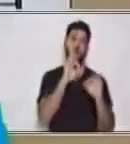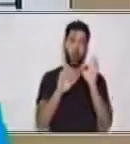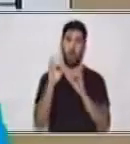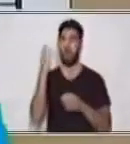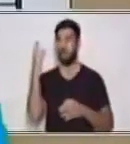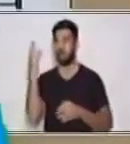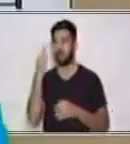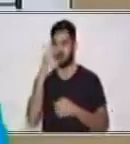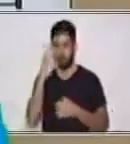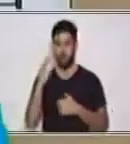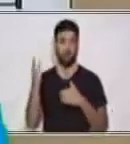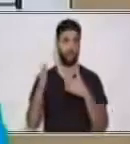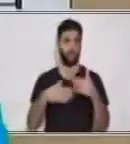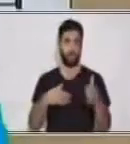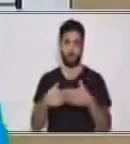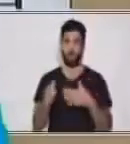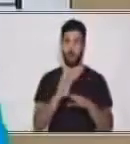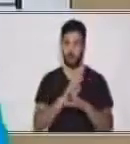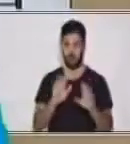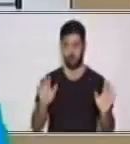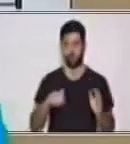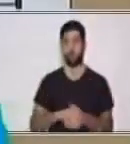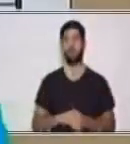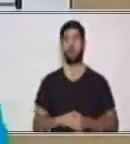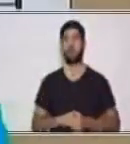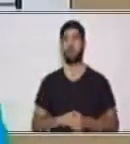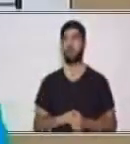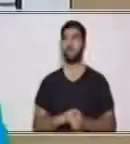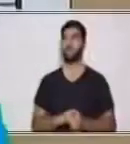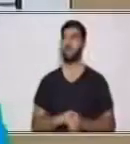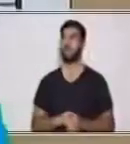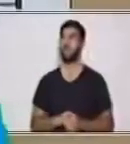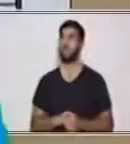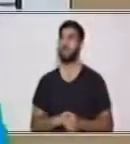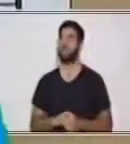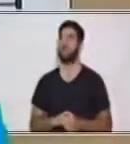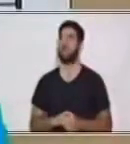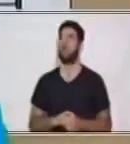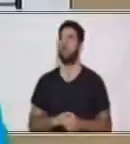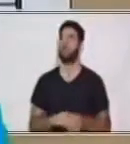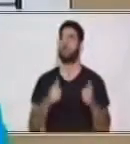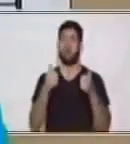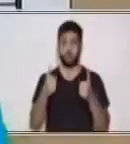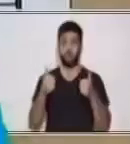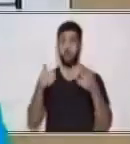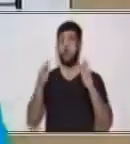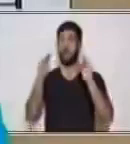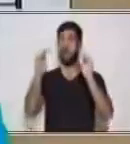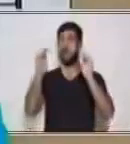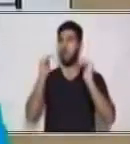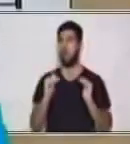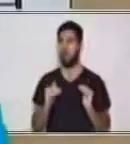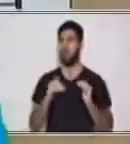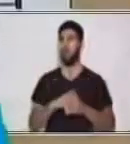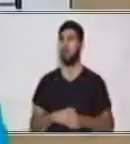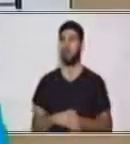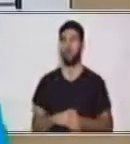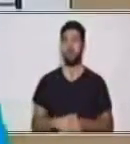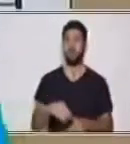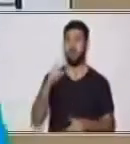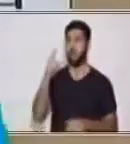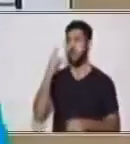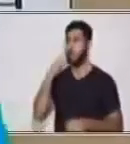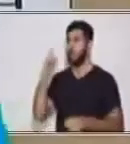el género, tanto para hombre como para mujer. Acá vemos, está una imagen para que